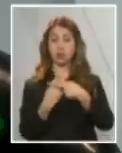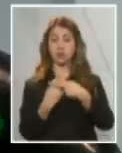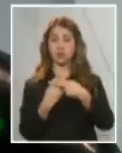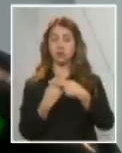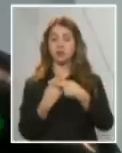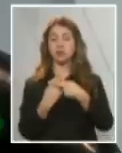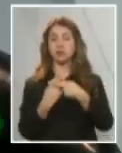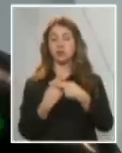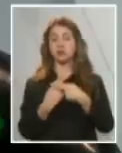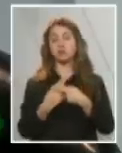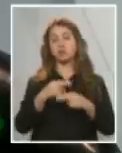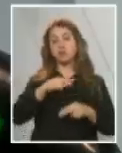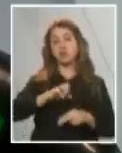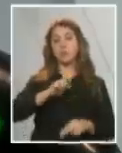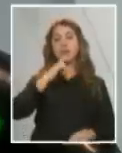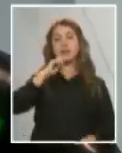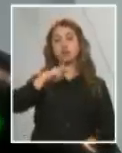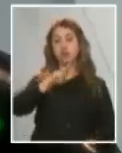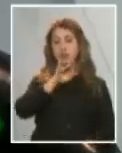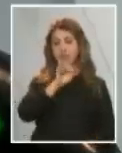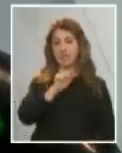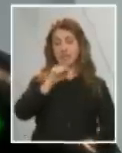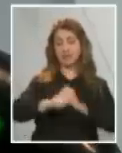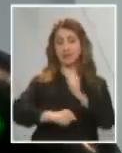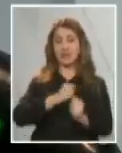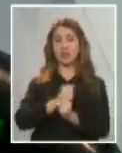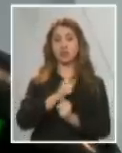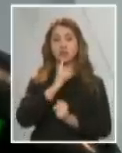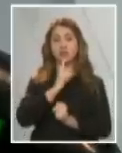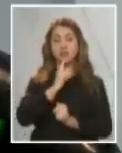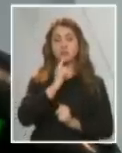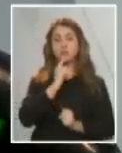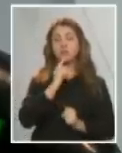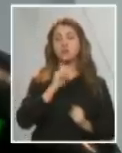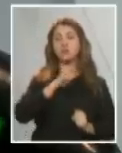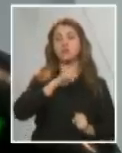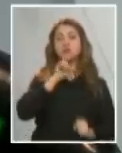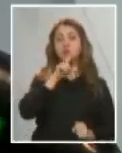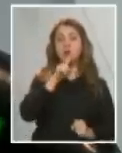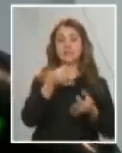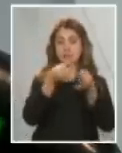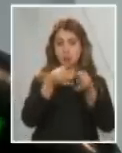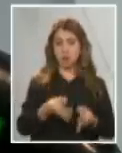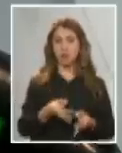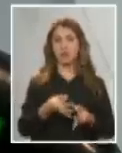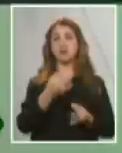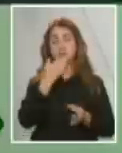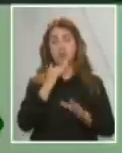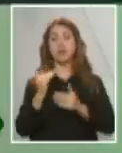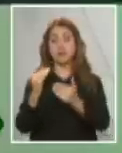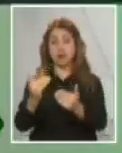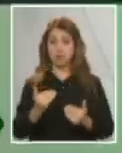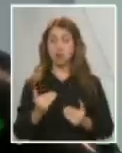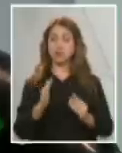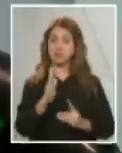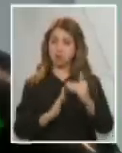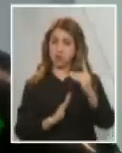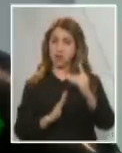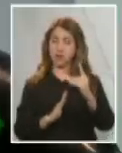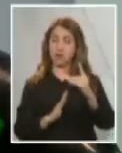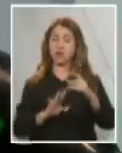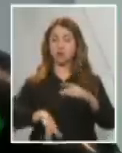cuales hay mentoría. Este año estamos tenemos mentores de la Mutual de Seguridad. Tenemos que te apoyan para desarrollar, desarrollar